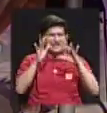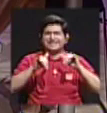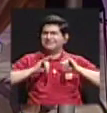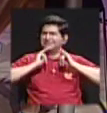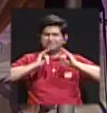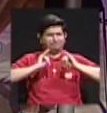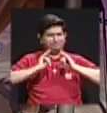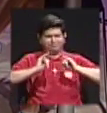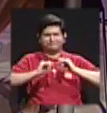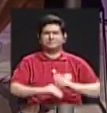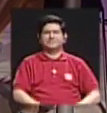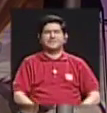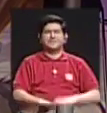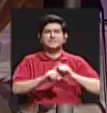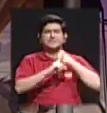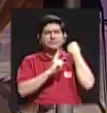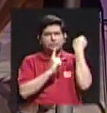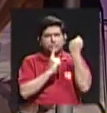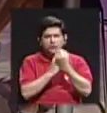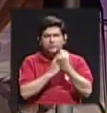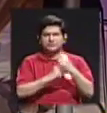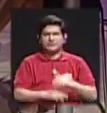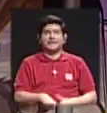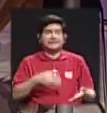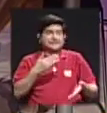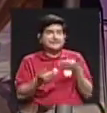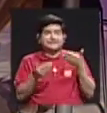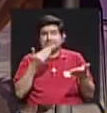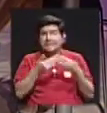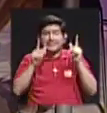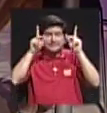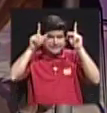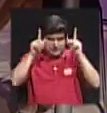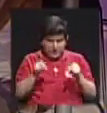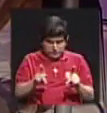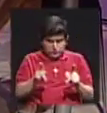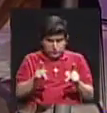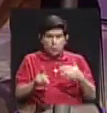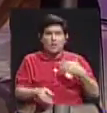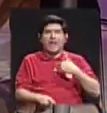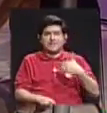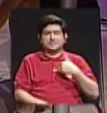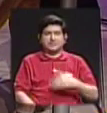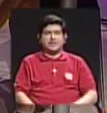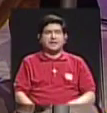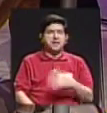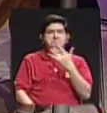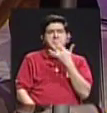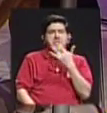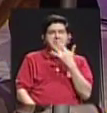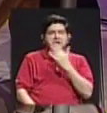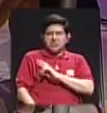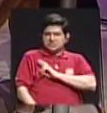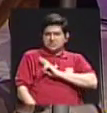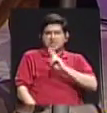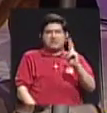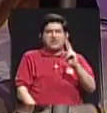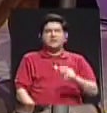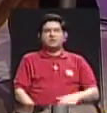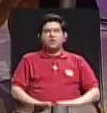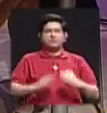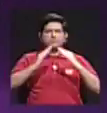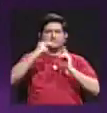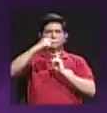homogénea. Era una sociedad donde prácticamente las personas tenían una preferencia religiosa, la